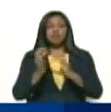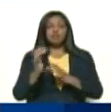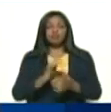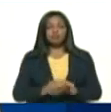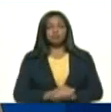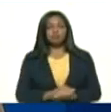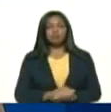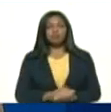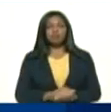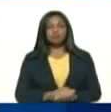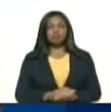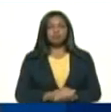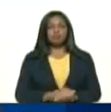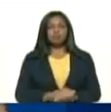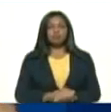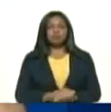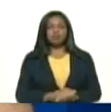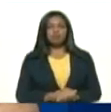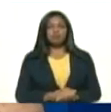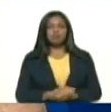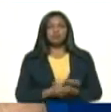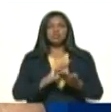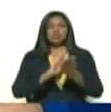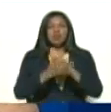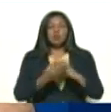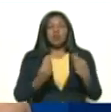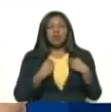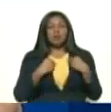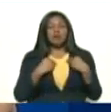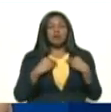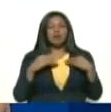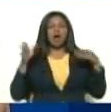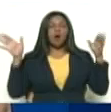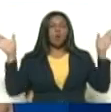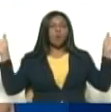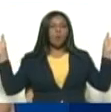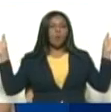que terminó su vida a la orilla de un camino en una cruz,